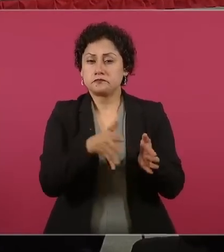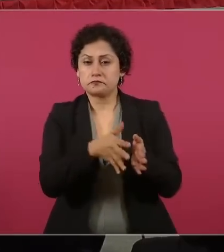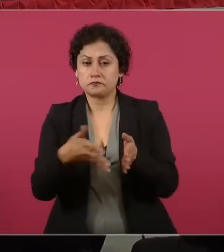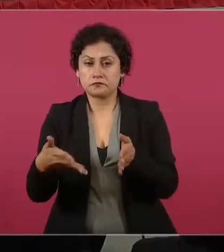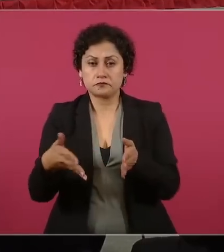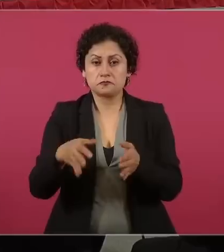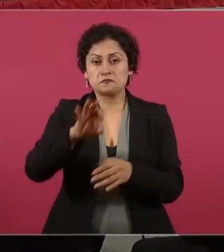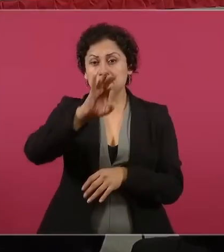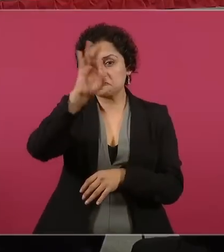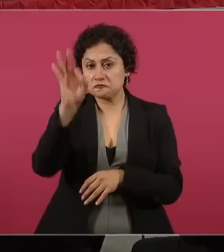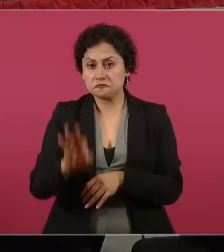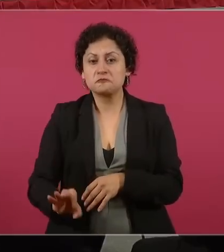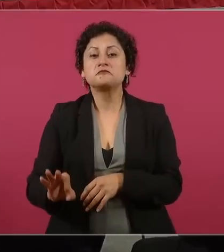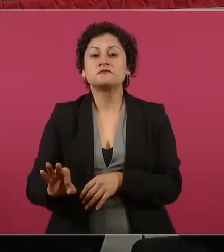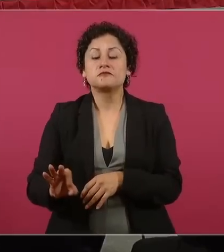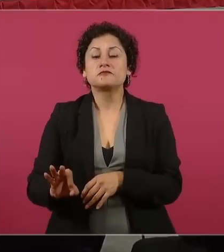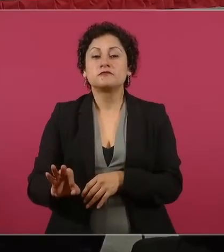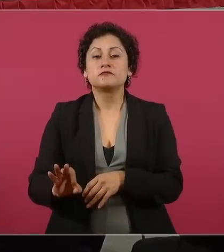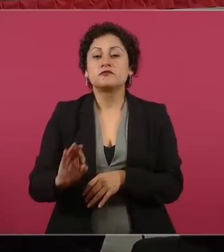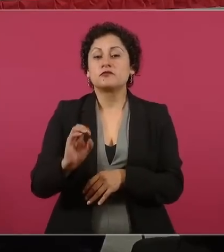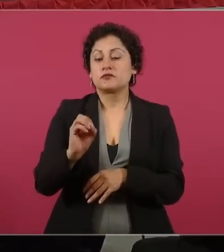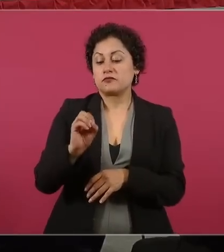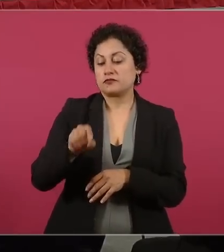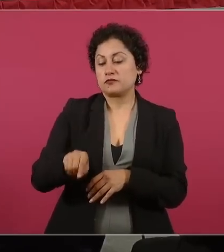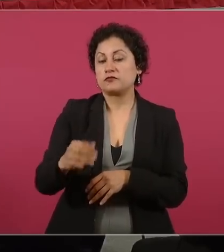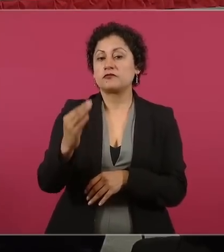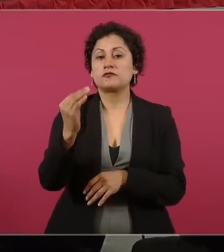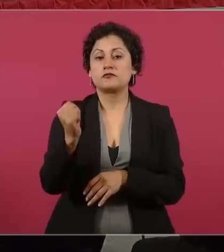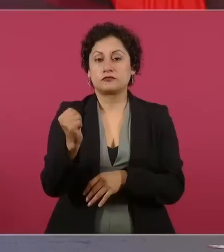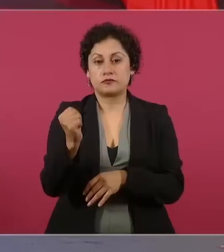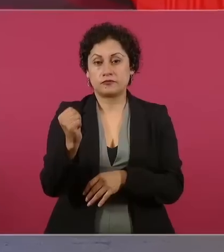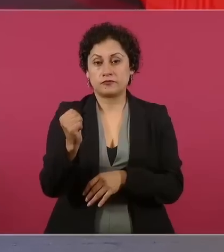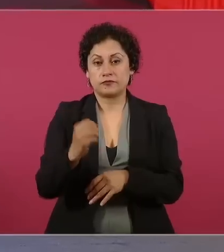ya positivo de 0.9,